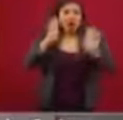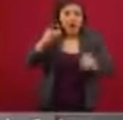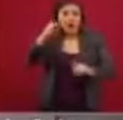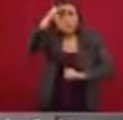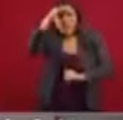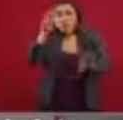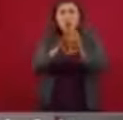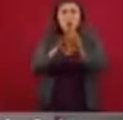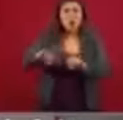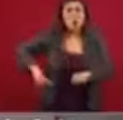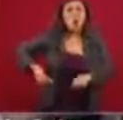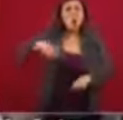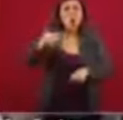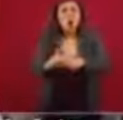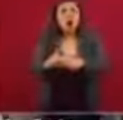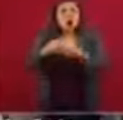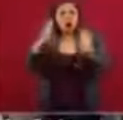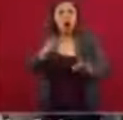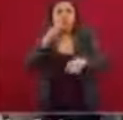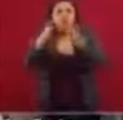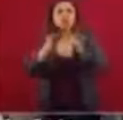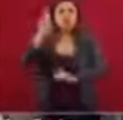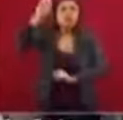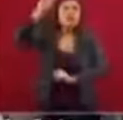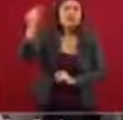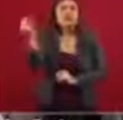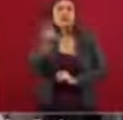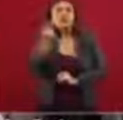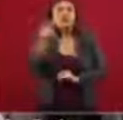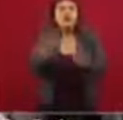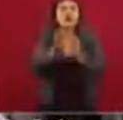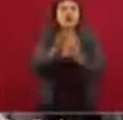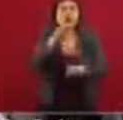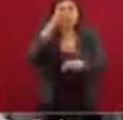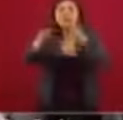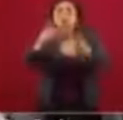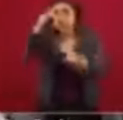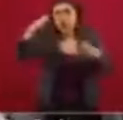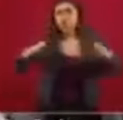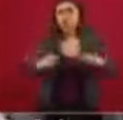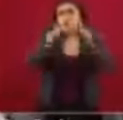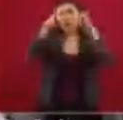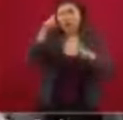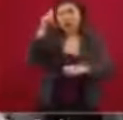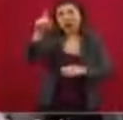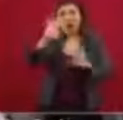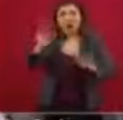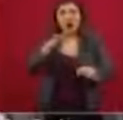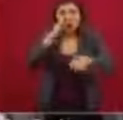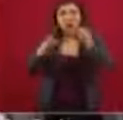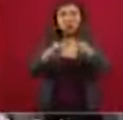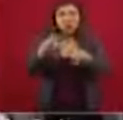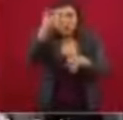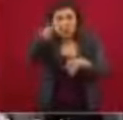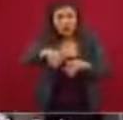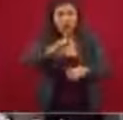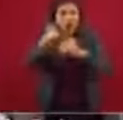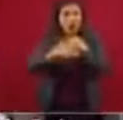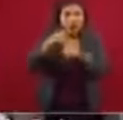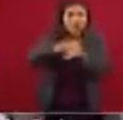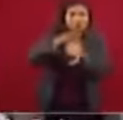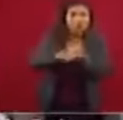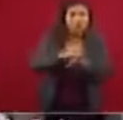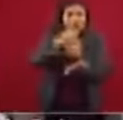los gobernadores o algún gobernador ya ha solicitado alguna declaratoria de emergencia por lo menos ha hecho el anuncio si ustedes tienen algún